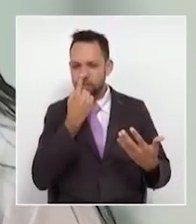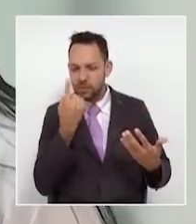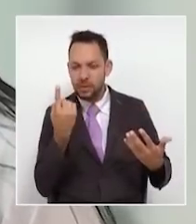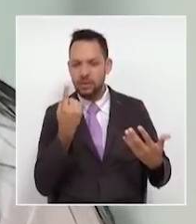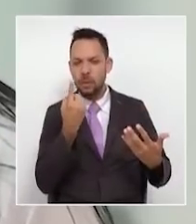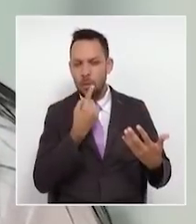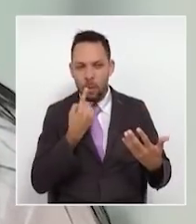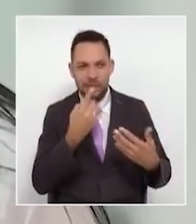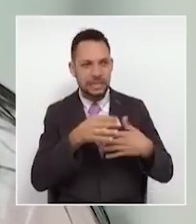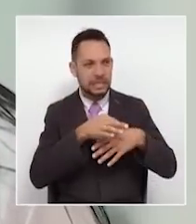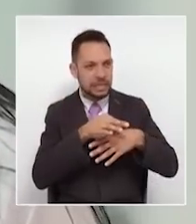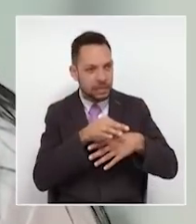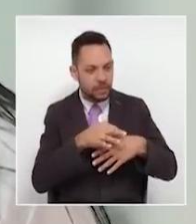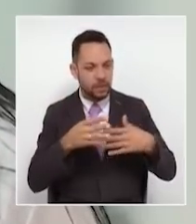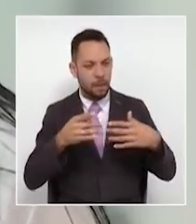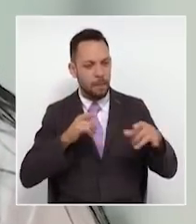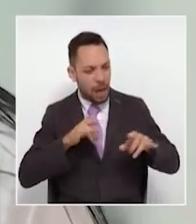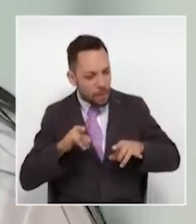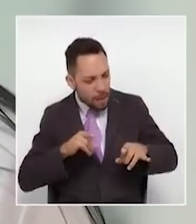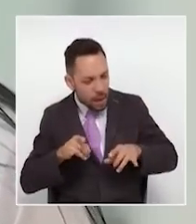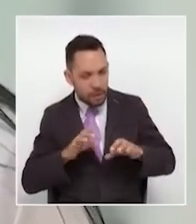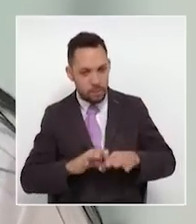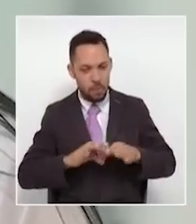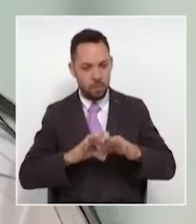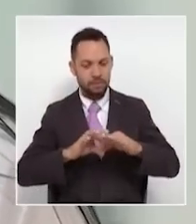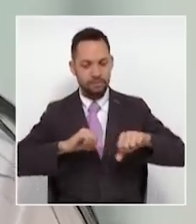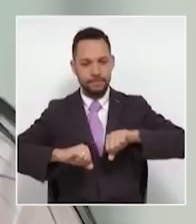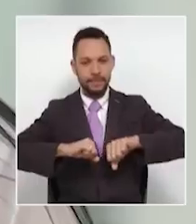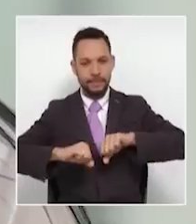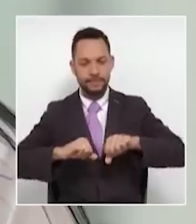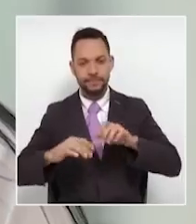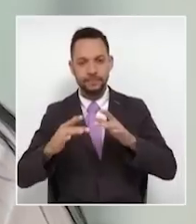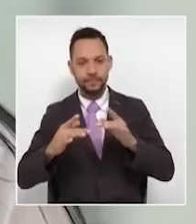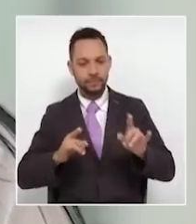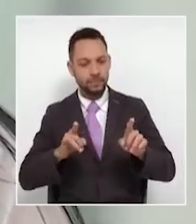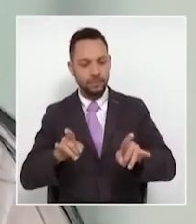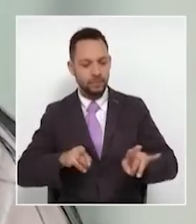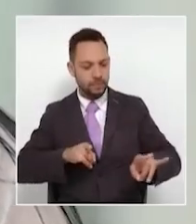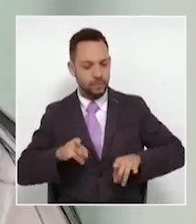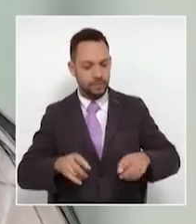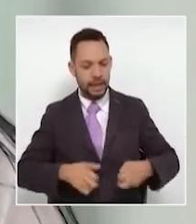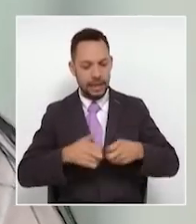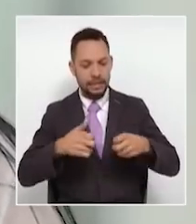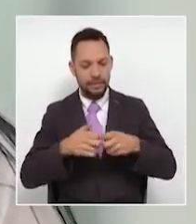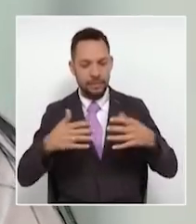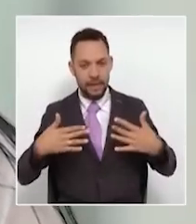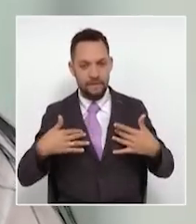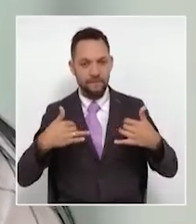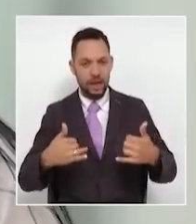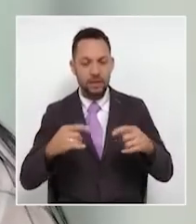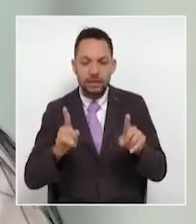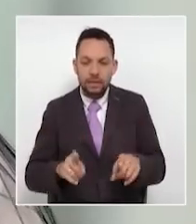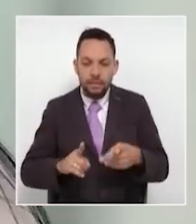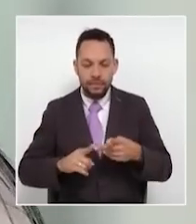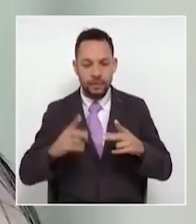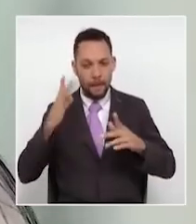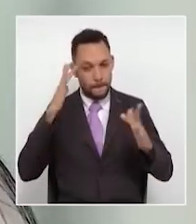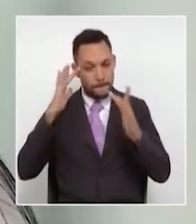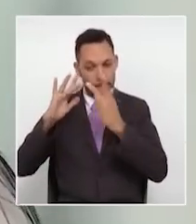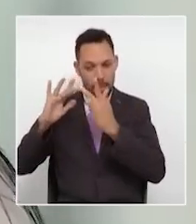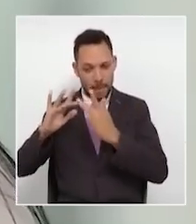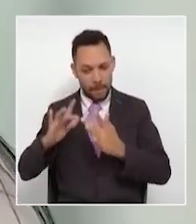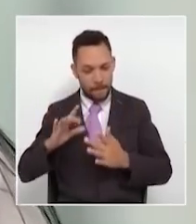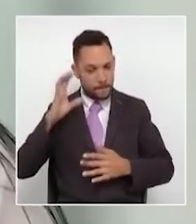ayuda a equilibrar nuestra parte emocional y también a desarrollar nuevas conexiones neuronales y a fortalecer las que ya